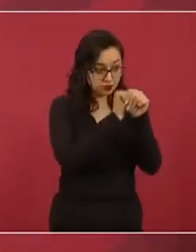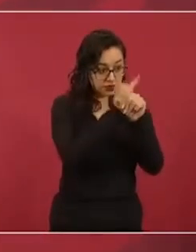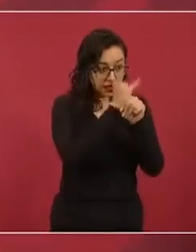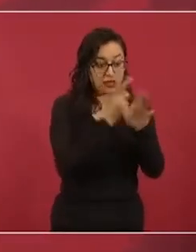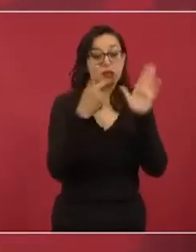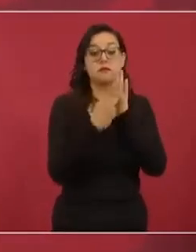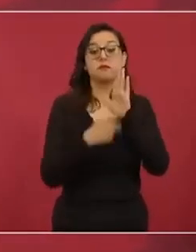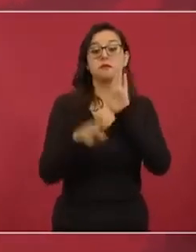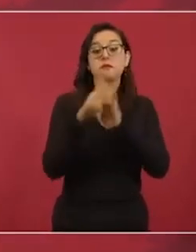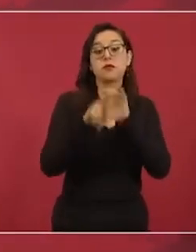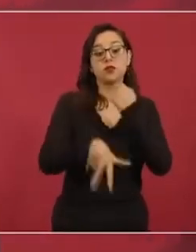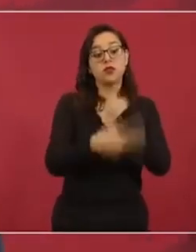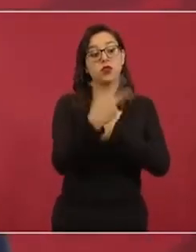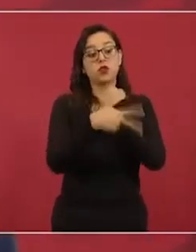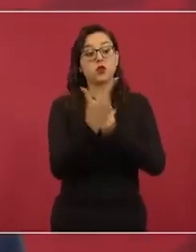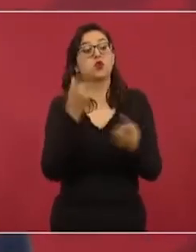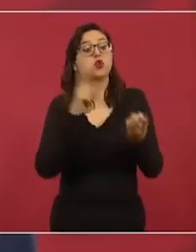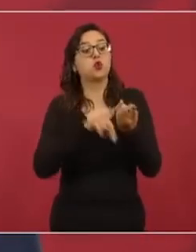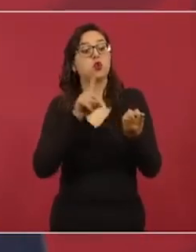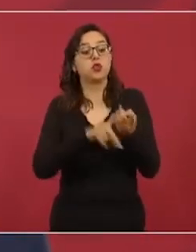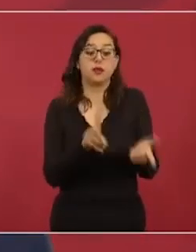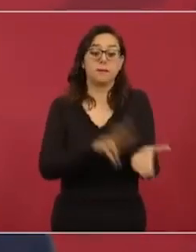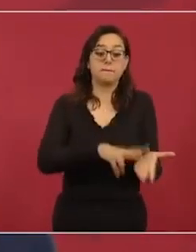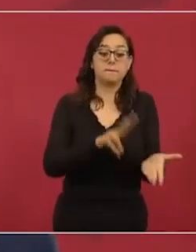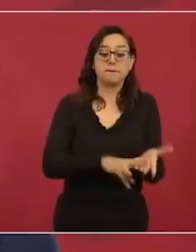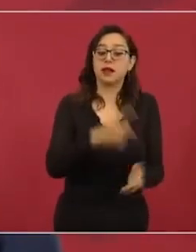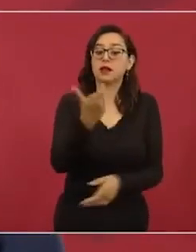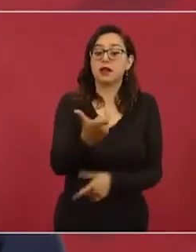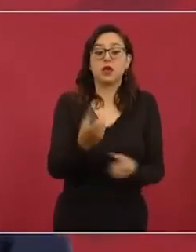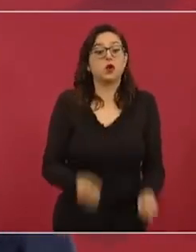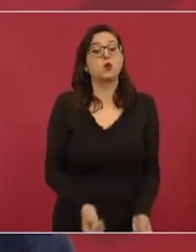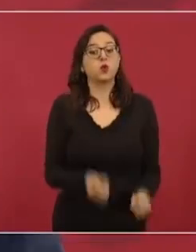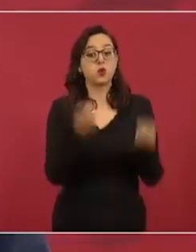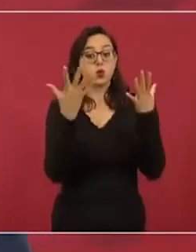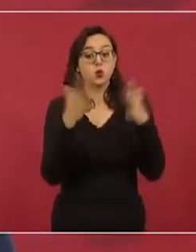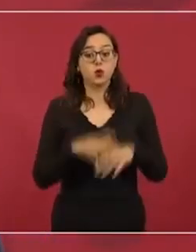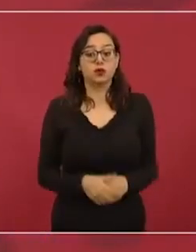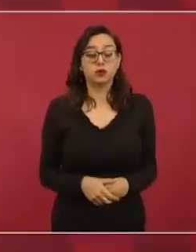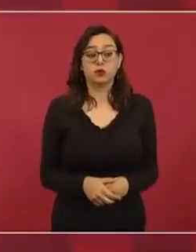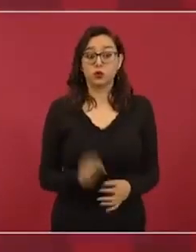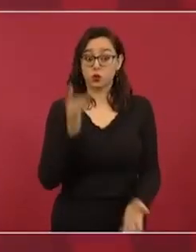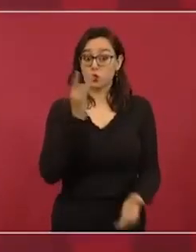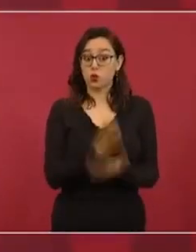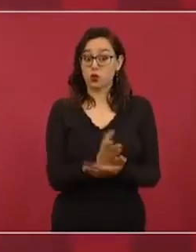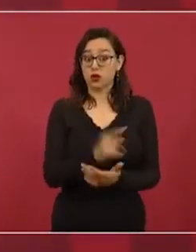departamentos y cuánto valen. Y eso nada más en México,